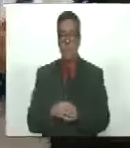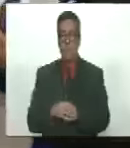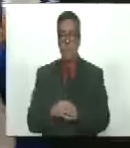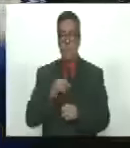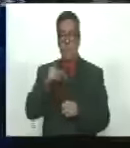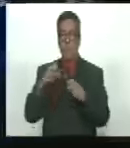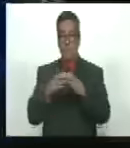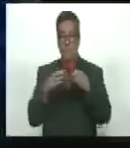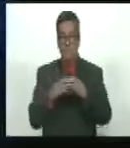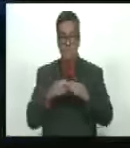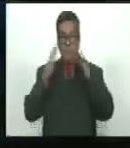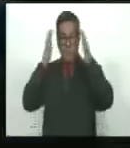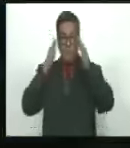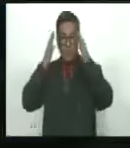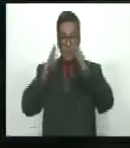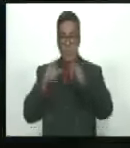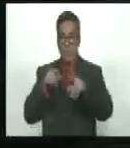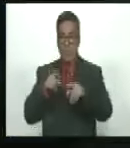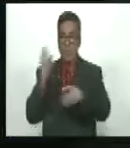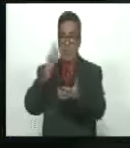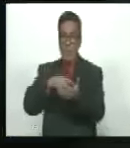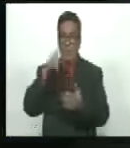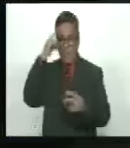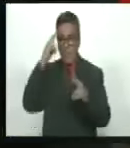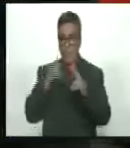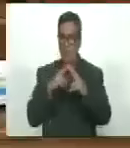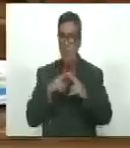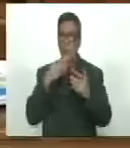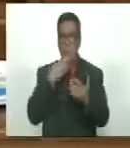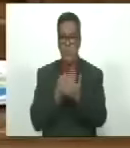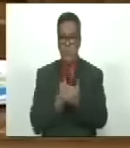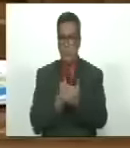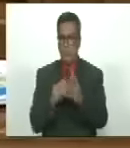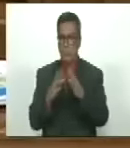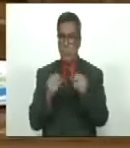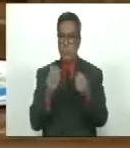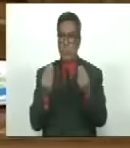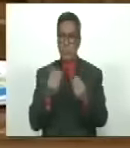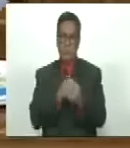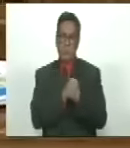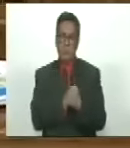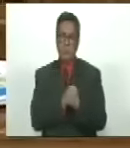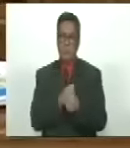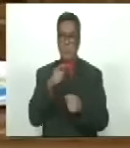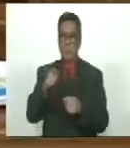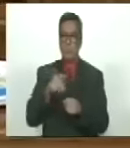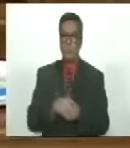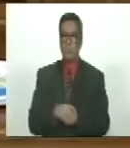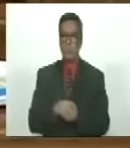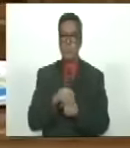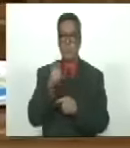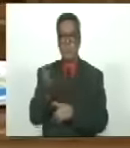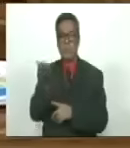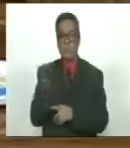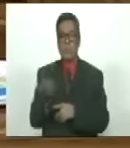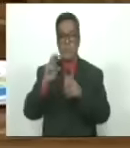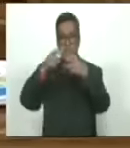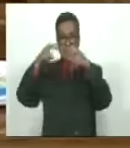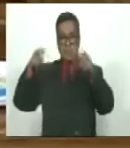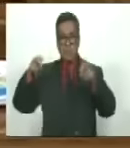Y hay un grupo de asesores acá presente, nuestro reconocimiento. Gracias por tanto amor, tanta dedicación a este importante